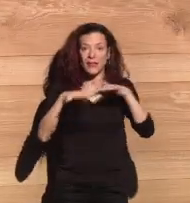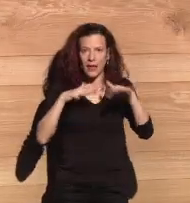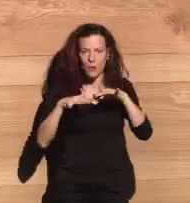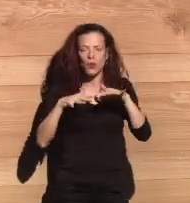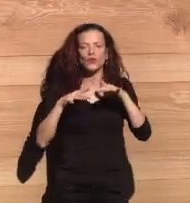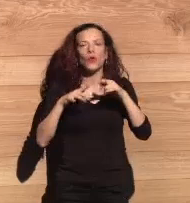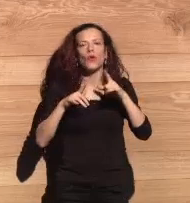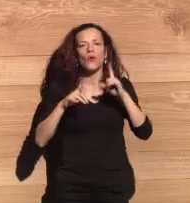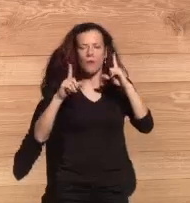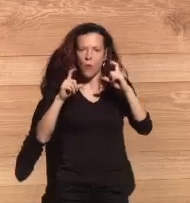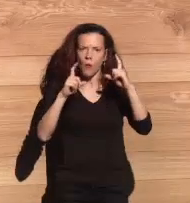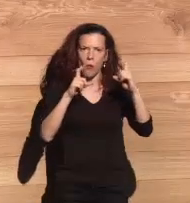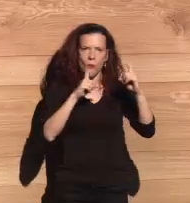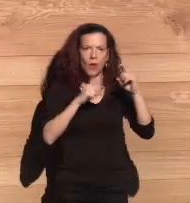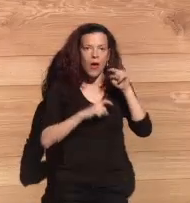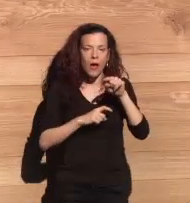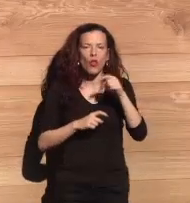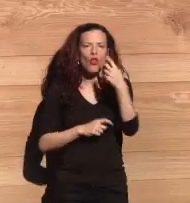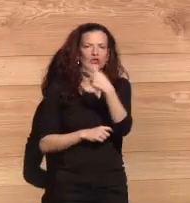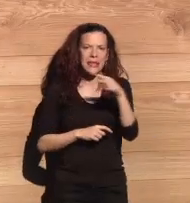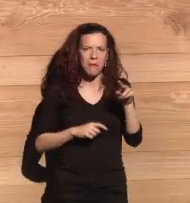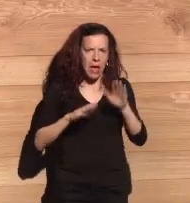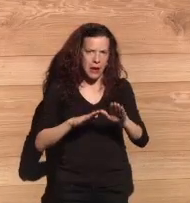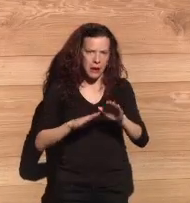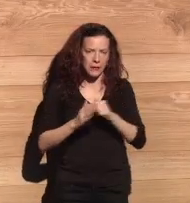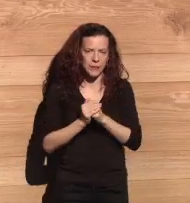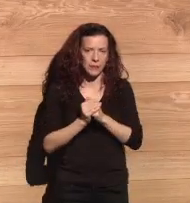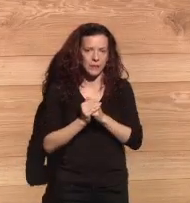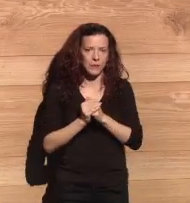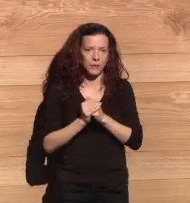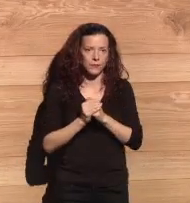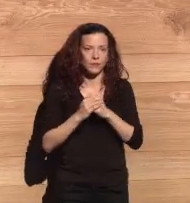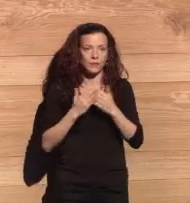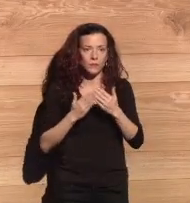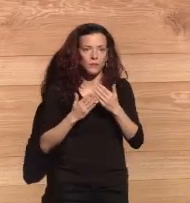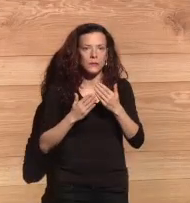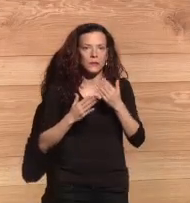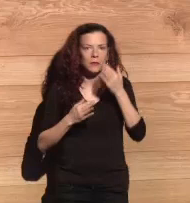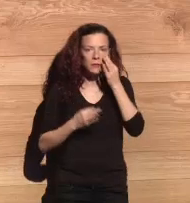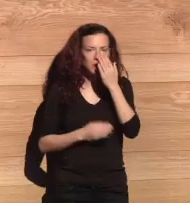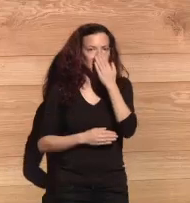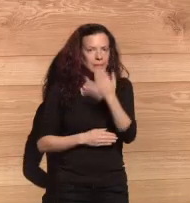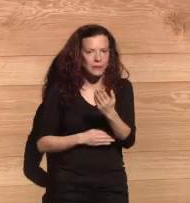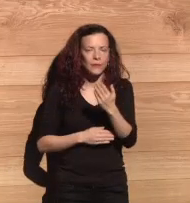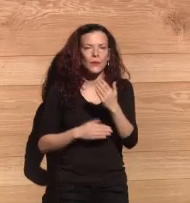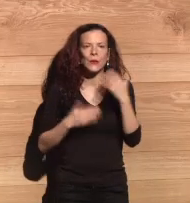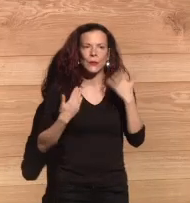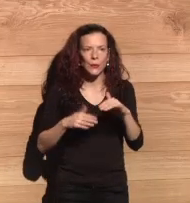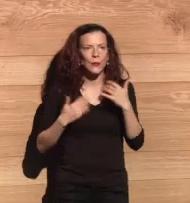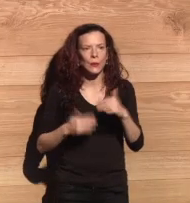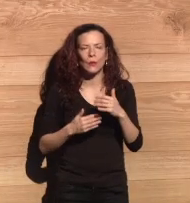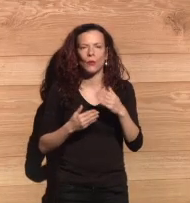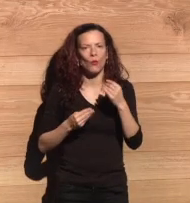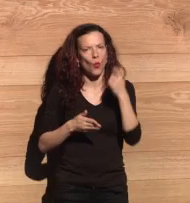terremoto en Haití. Ahí me quedé 2 semanas. Y la verdad fue una de las coberturas también